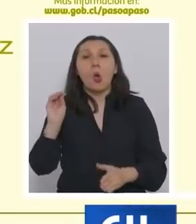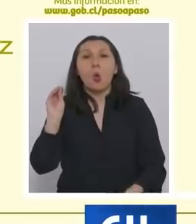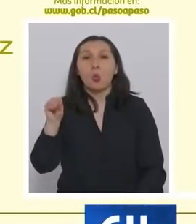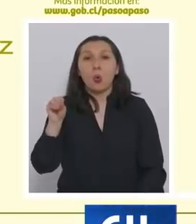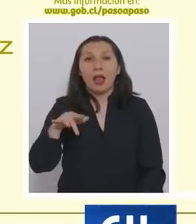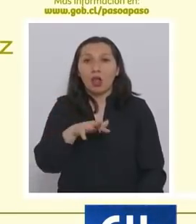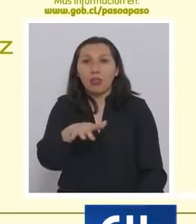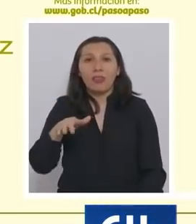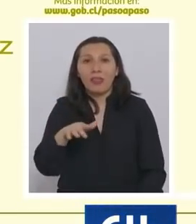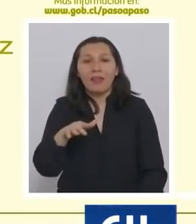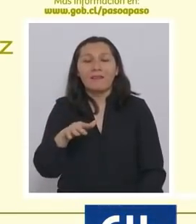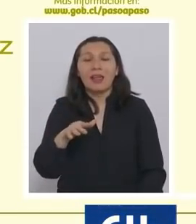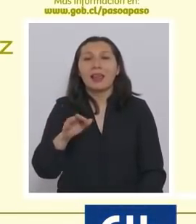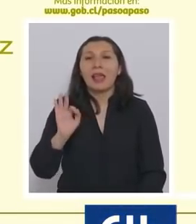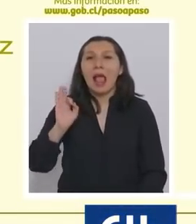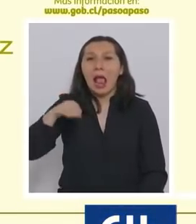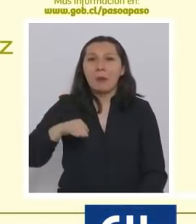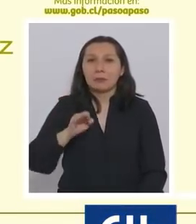Vélez y Quemchi.